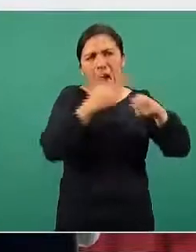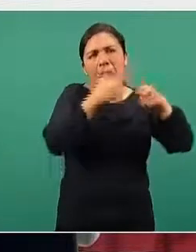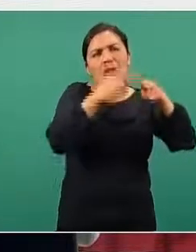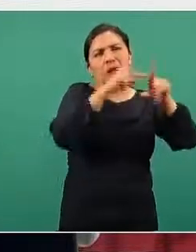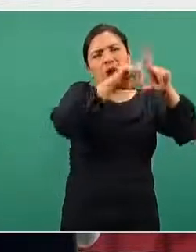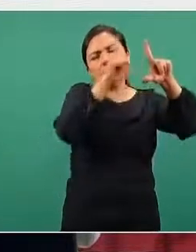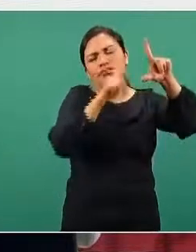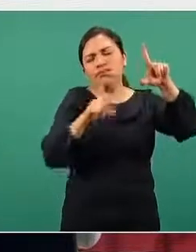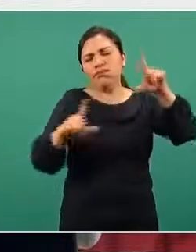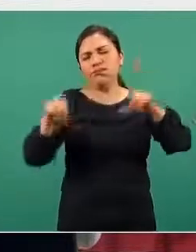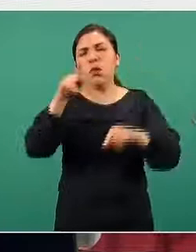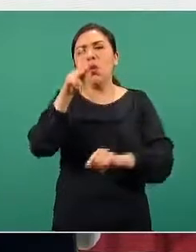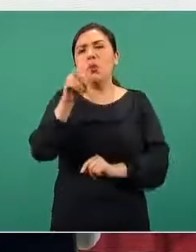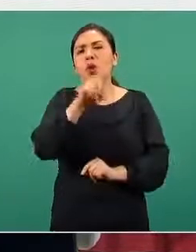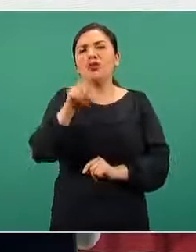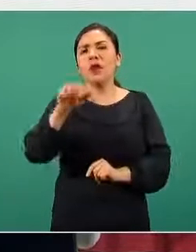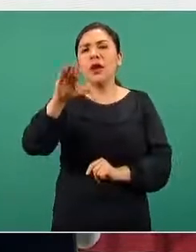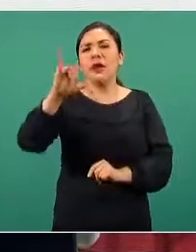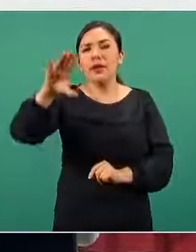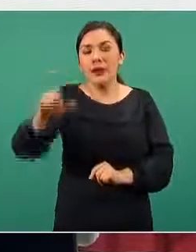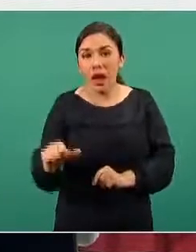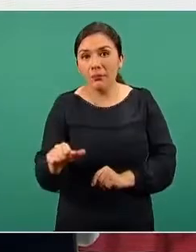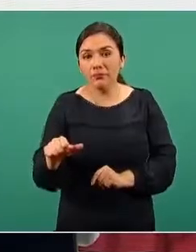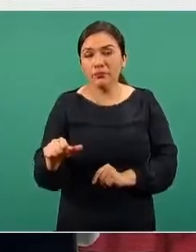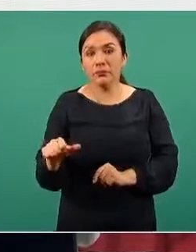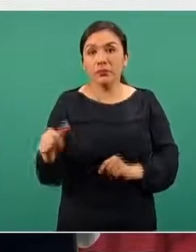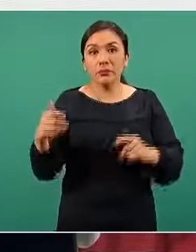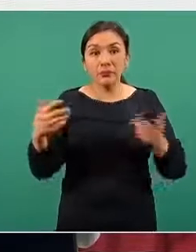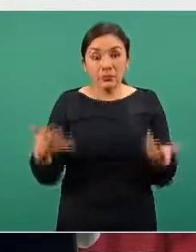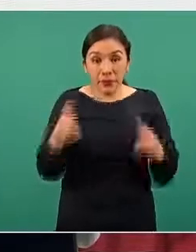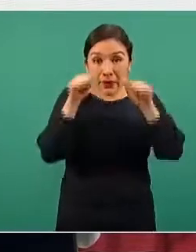hasta Poza Rica.